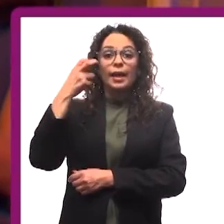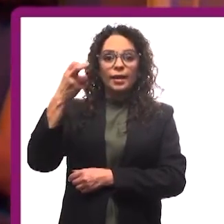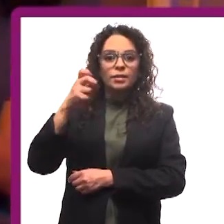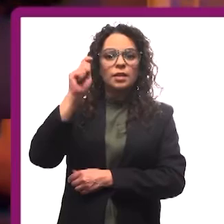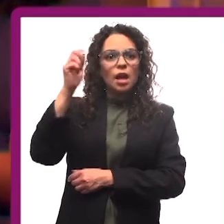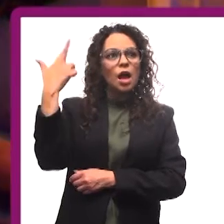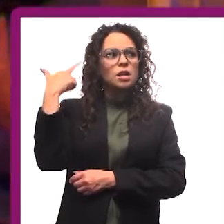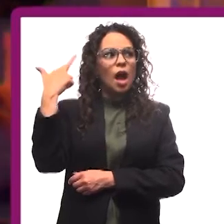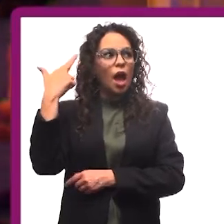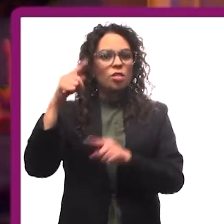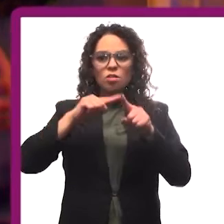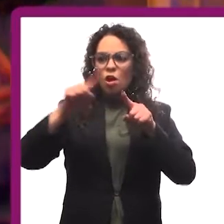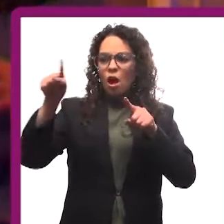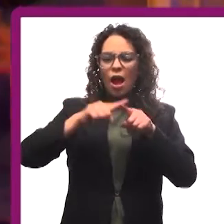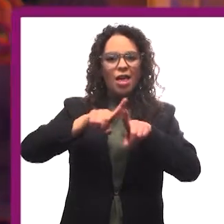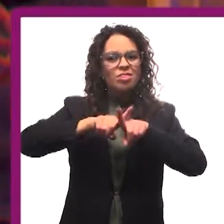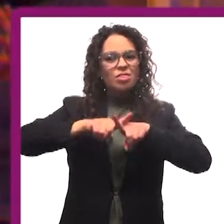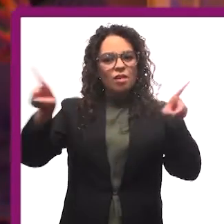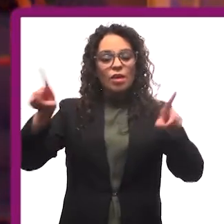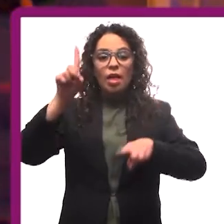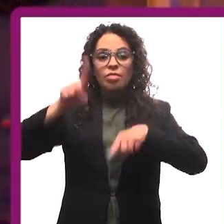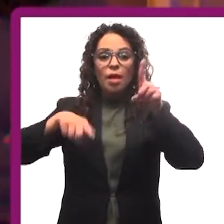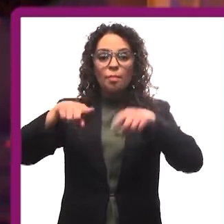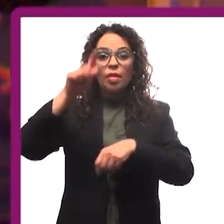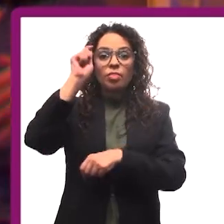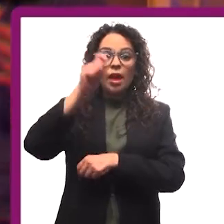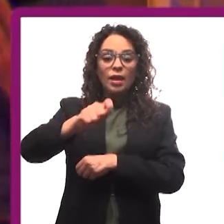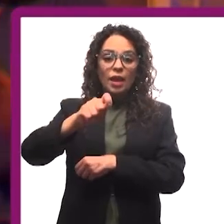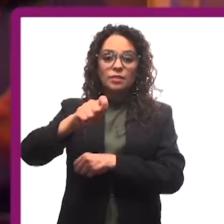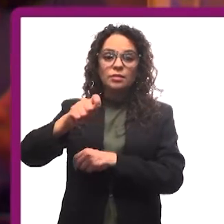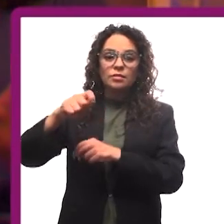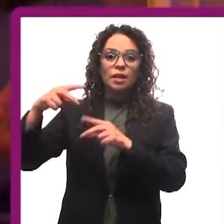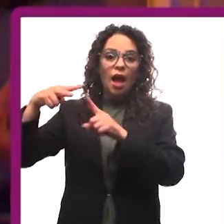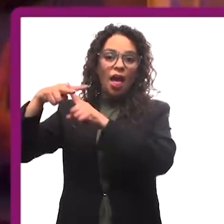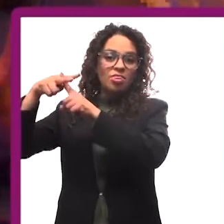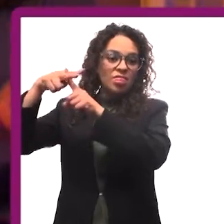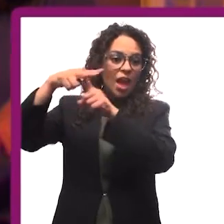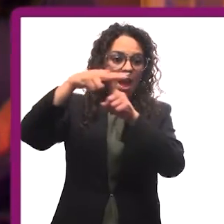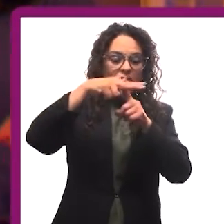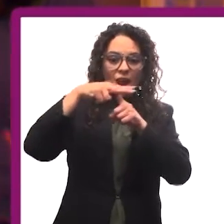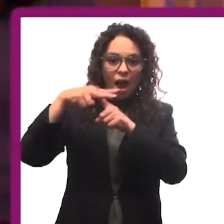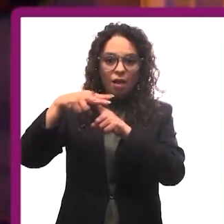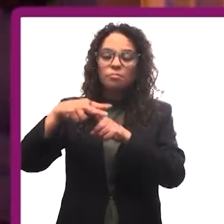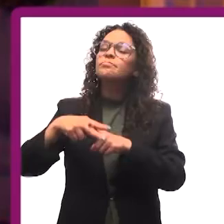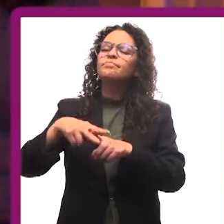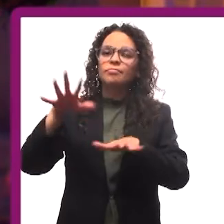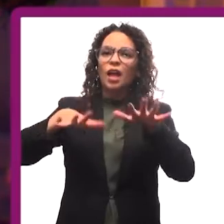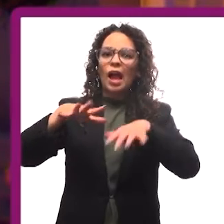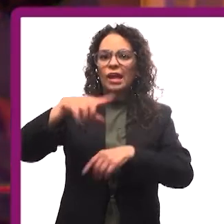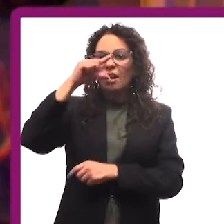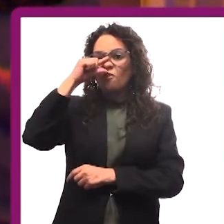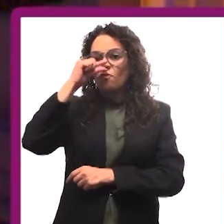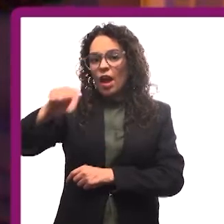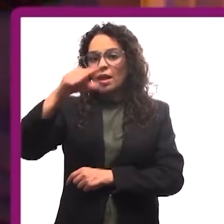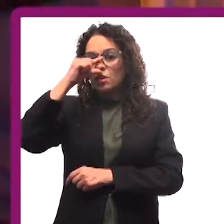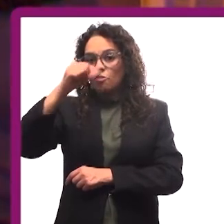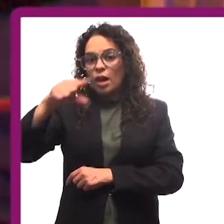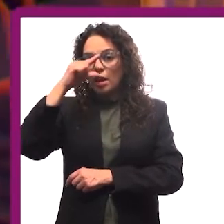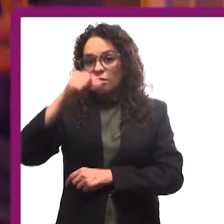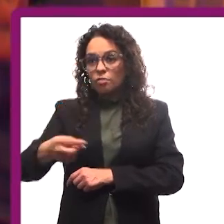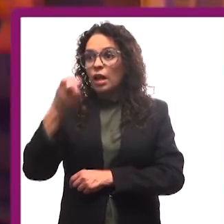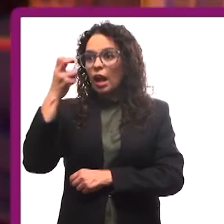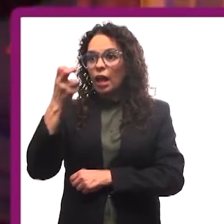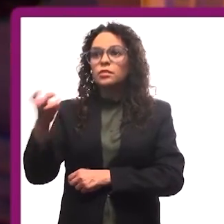distintas. Y dependiendo de la antena de tu receptor y el clima, pues llegaban a tener fallos. Entonces